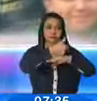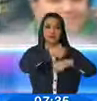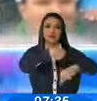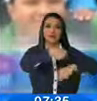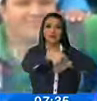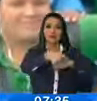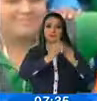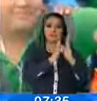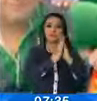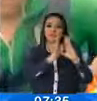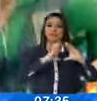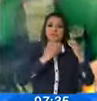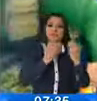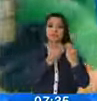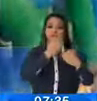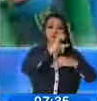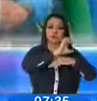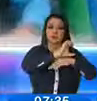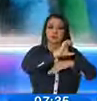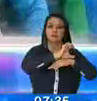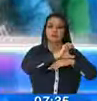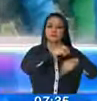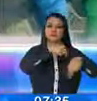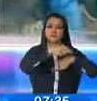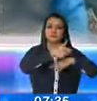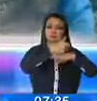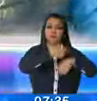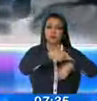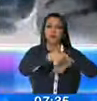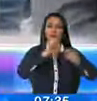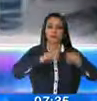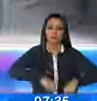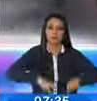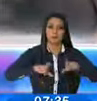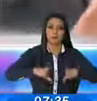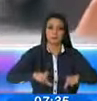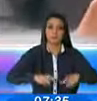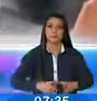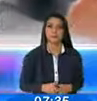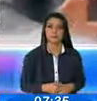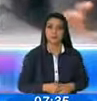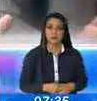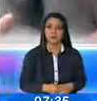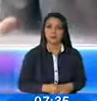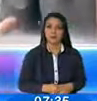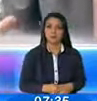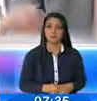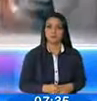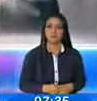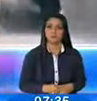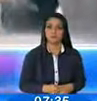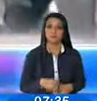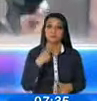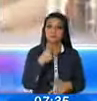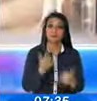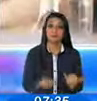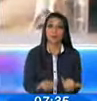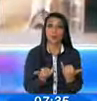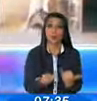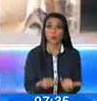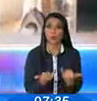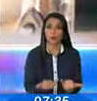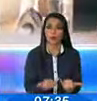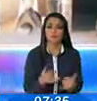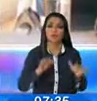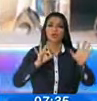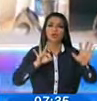ante la Comisión de Tránsito del Ecuador para que su placa sea repuesta. En la cita se dio a conocer que en los actuales momentos existen más